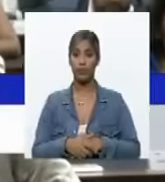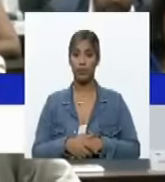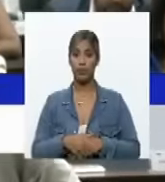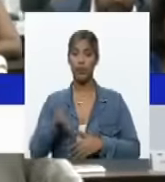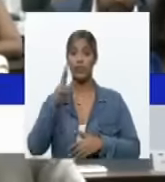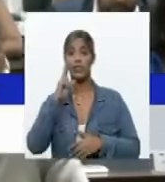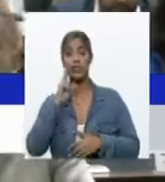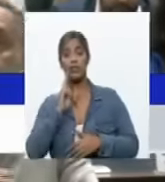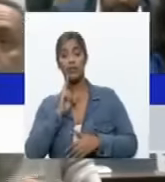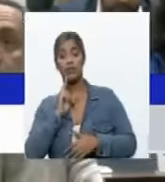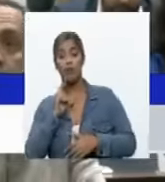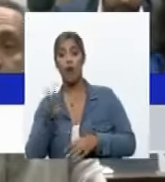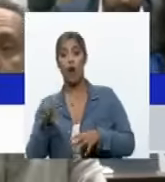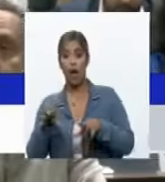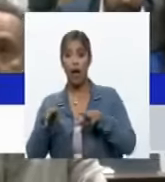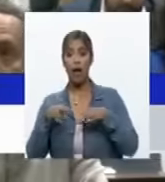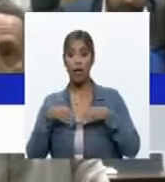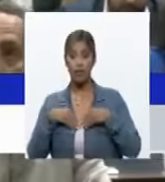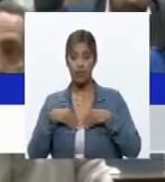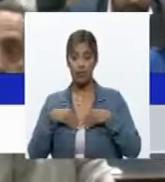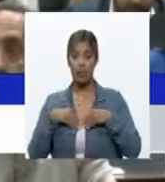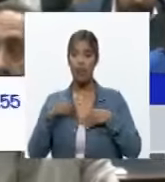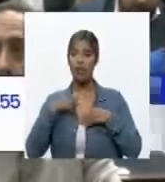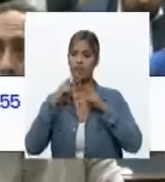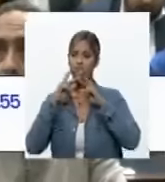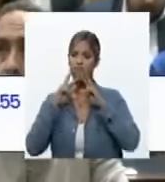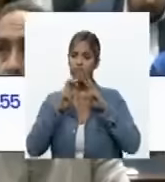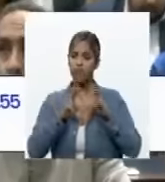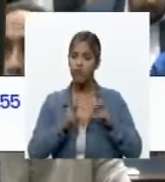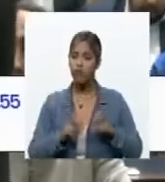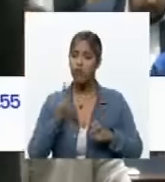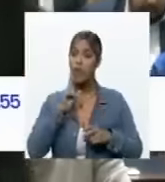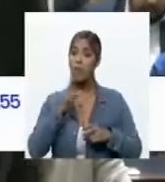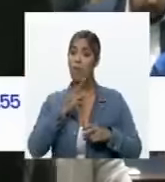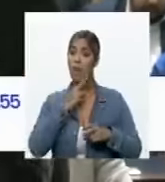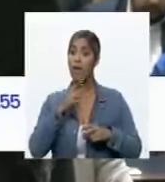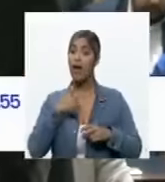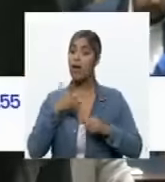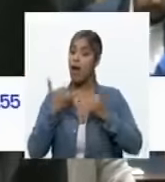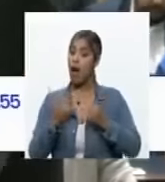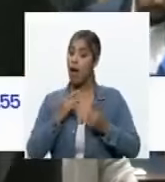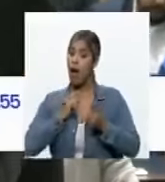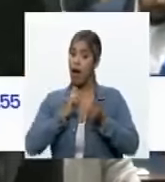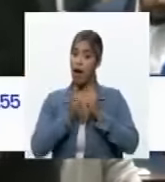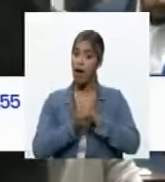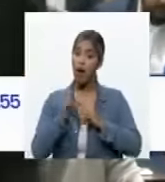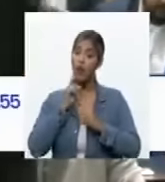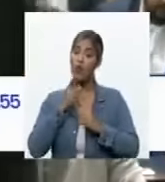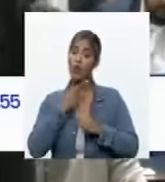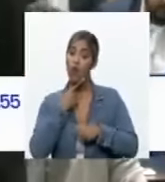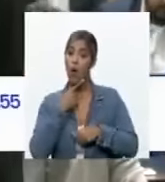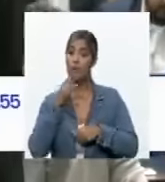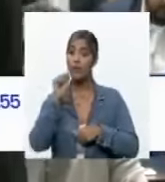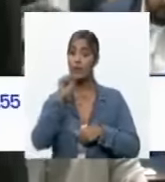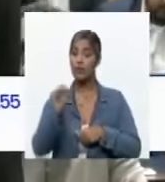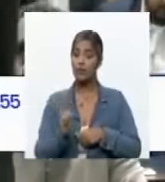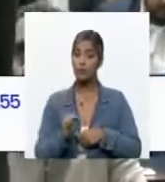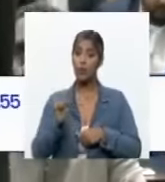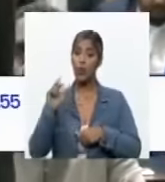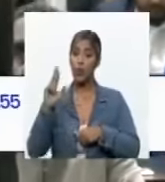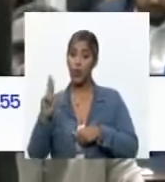Simón reconoce y averigua sobre su madre y decide adoptar el nombre de